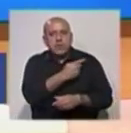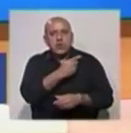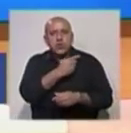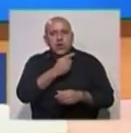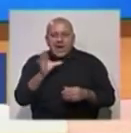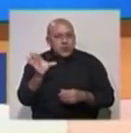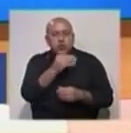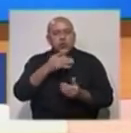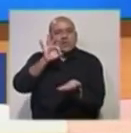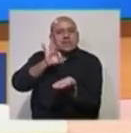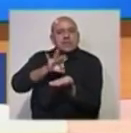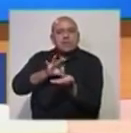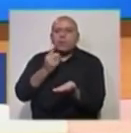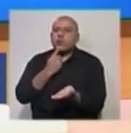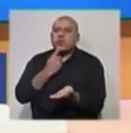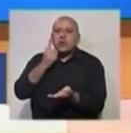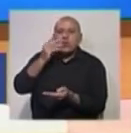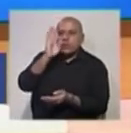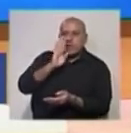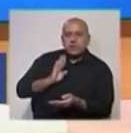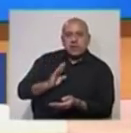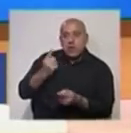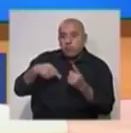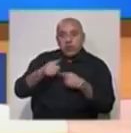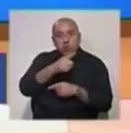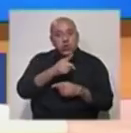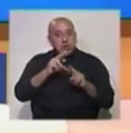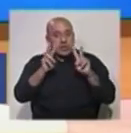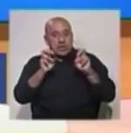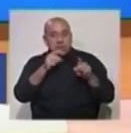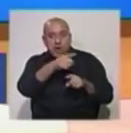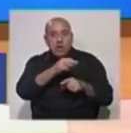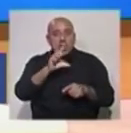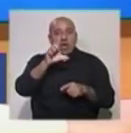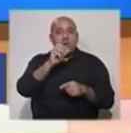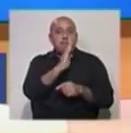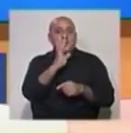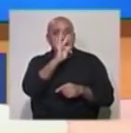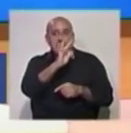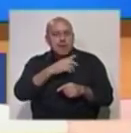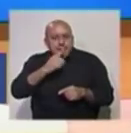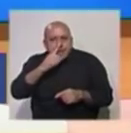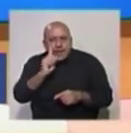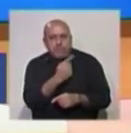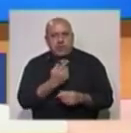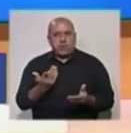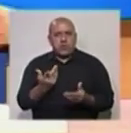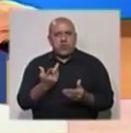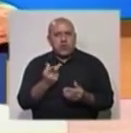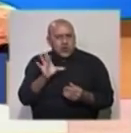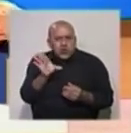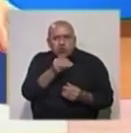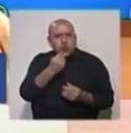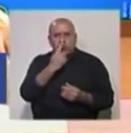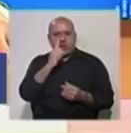brasileño. Sin embargo, el aceleramiento de las causas que involucran a figuras del PT ha sido extraordinariamente